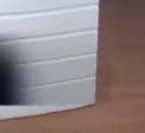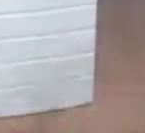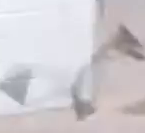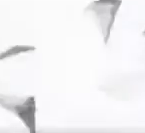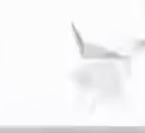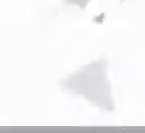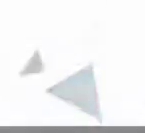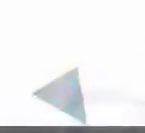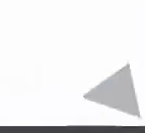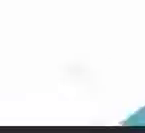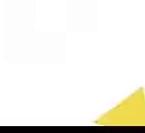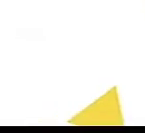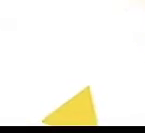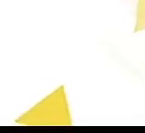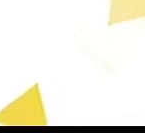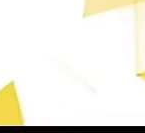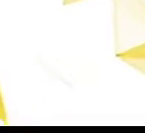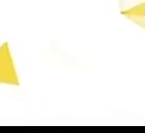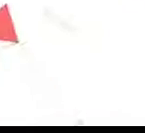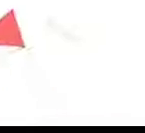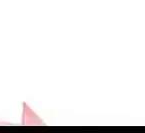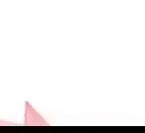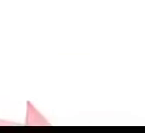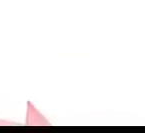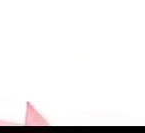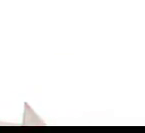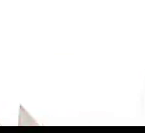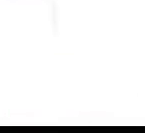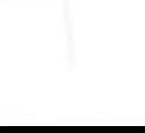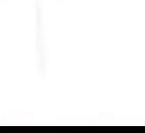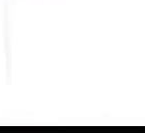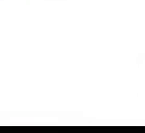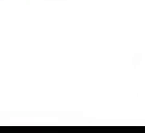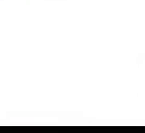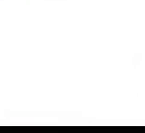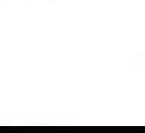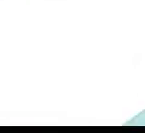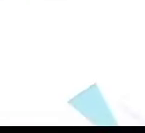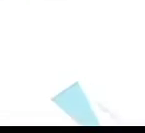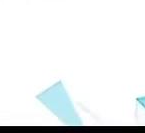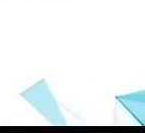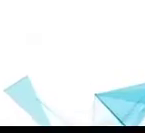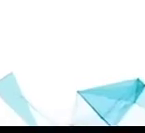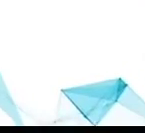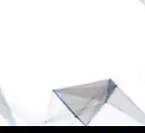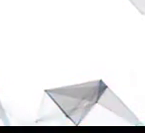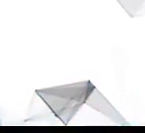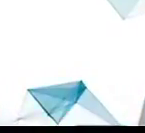Inicio de espacio promocional.